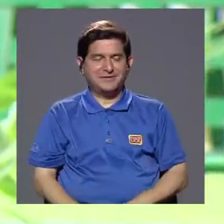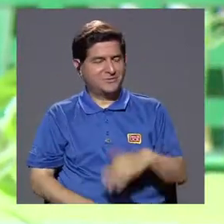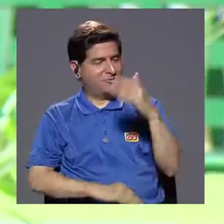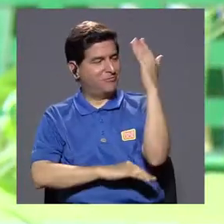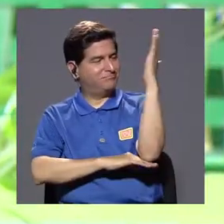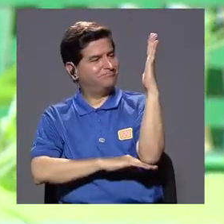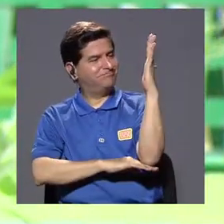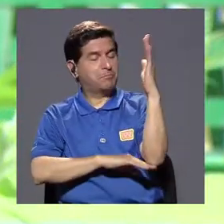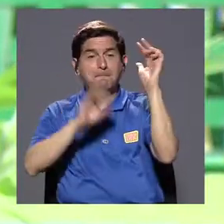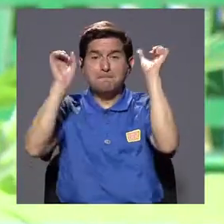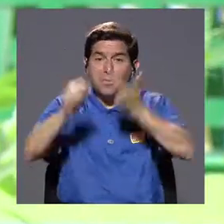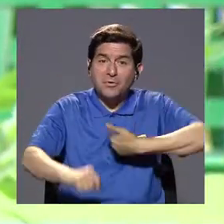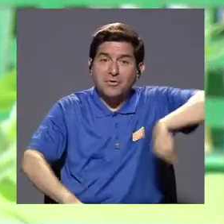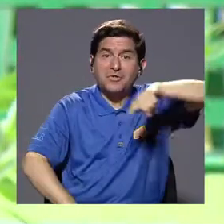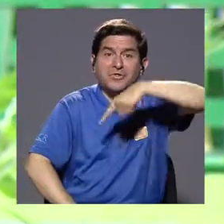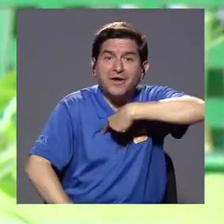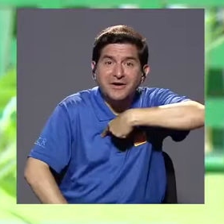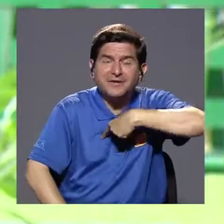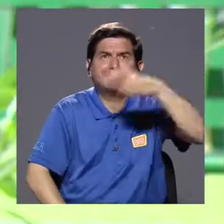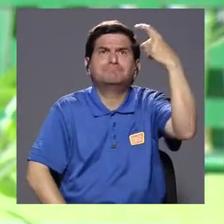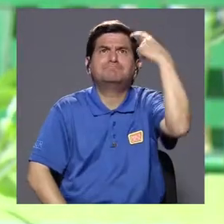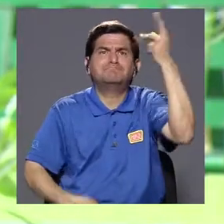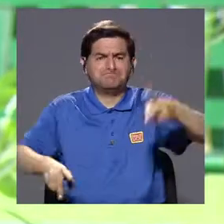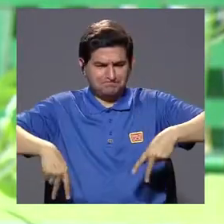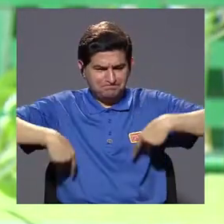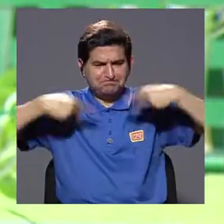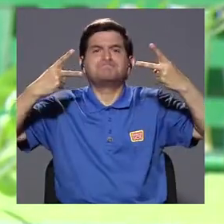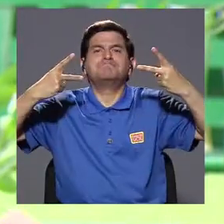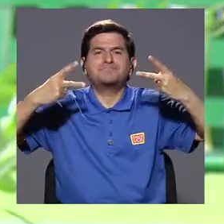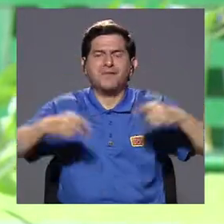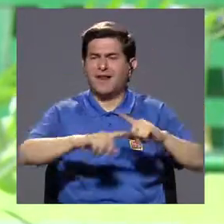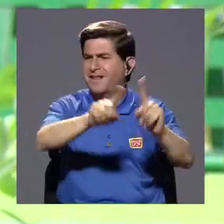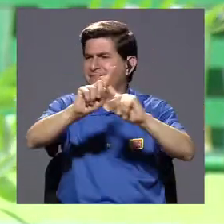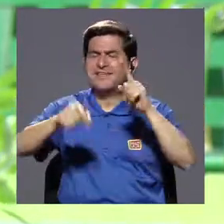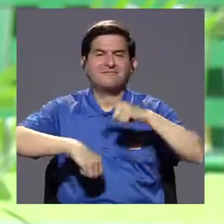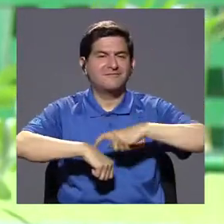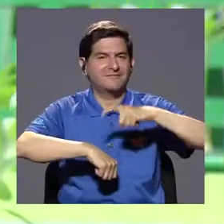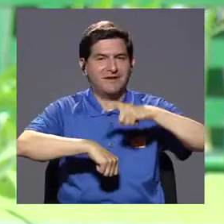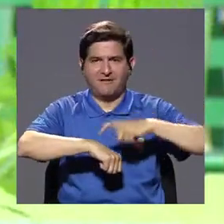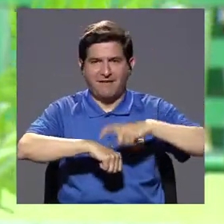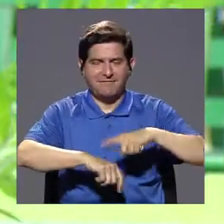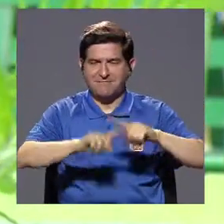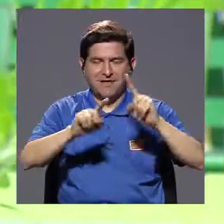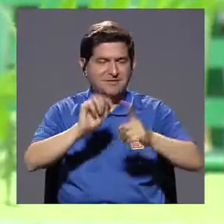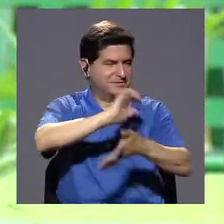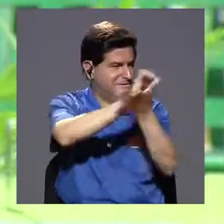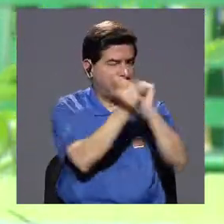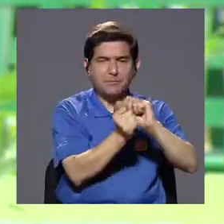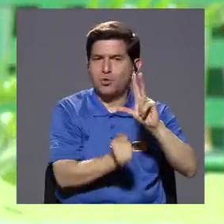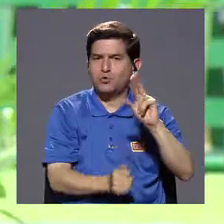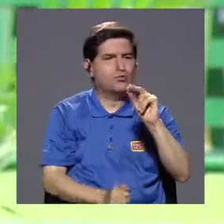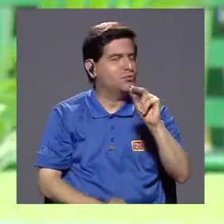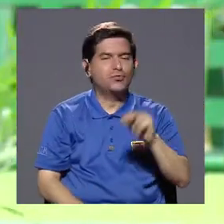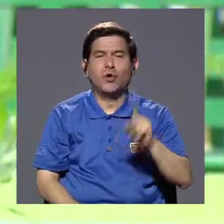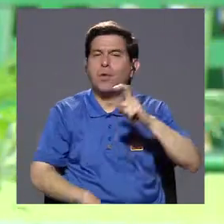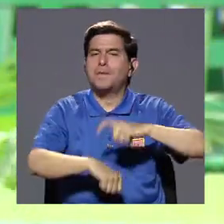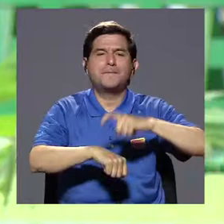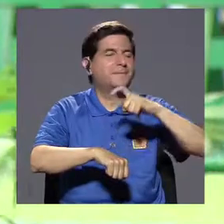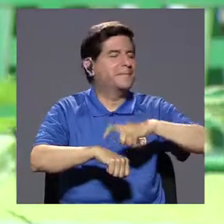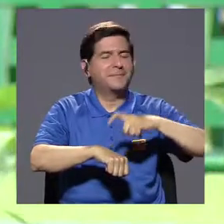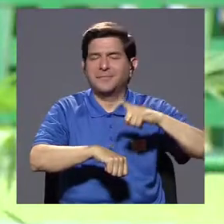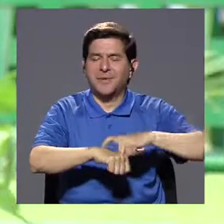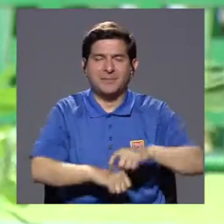pensar la vida con distintos momentos con distintos cambios no como un momento donde la